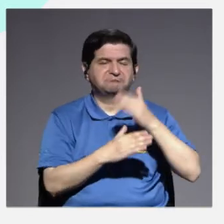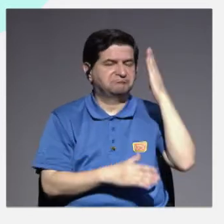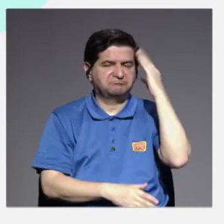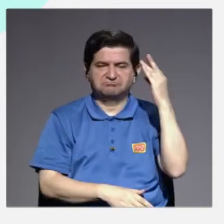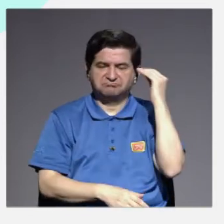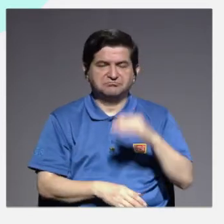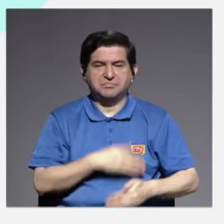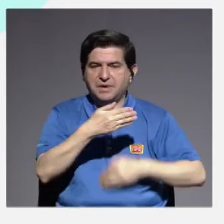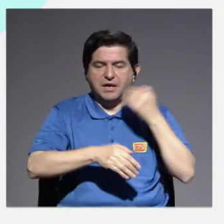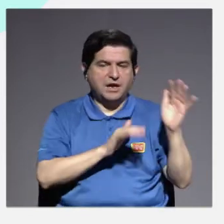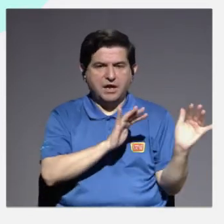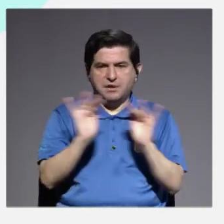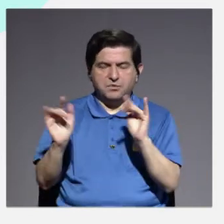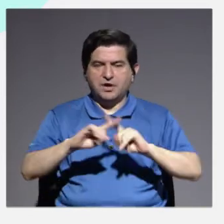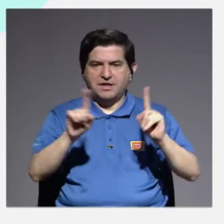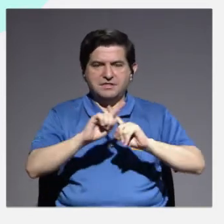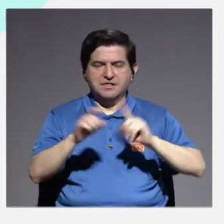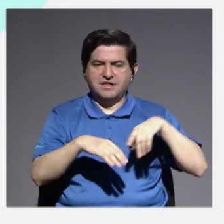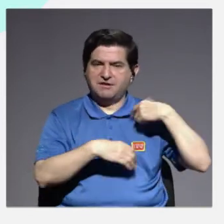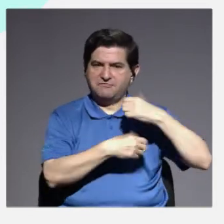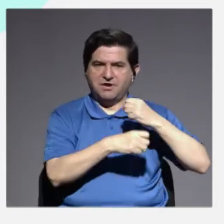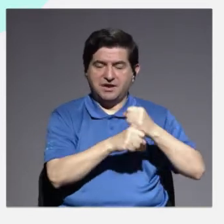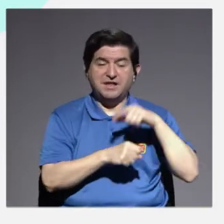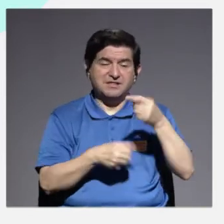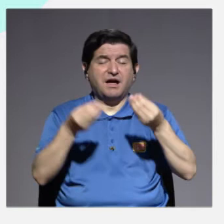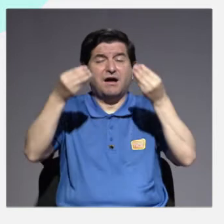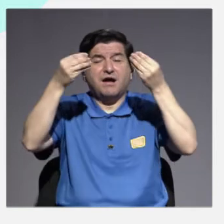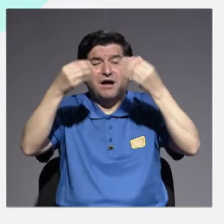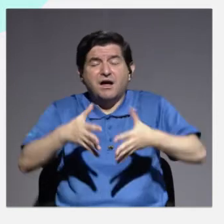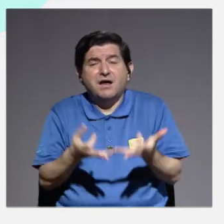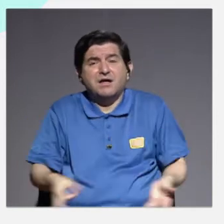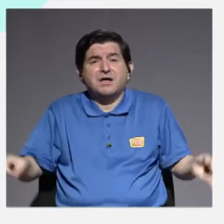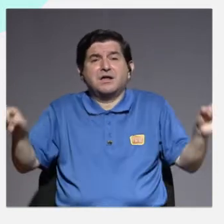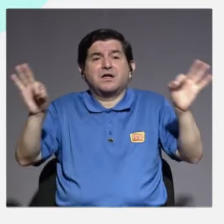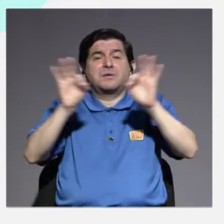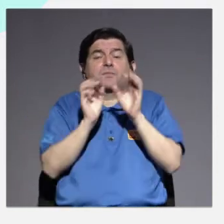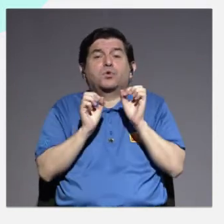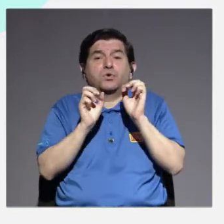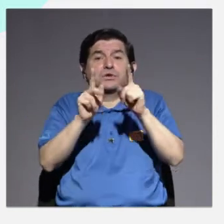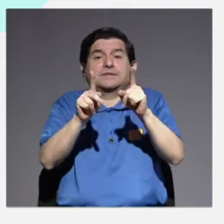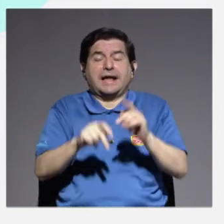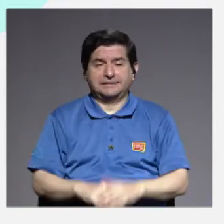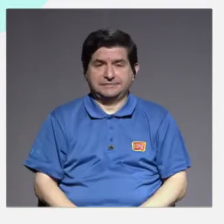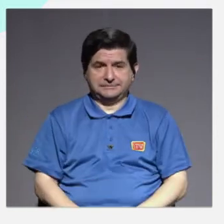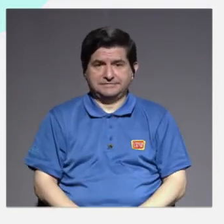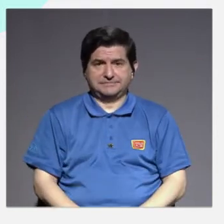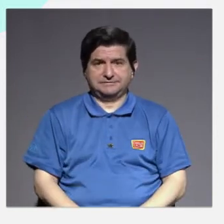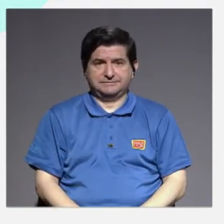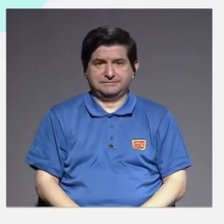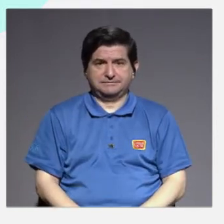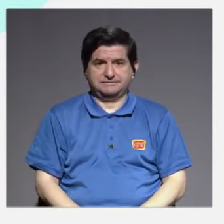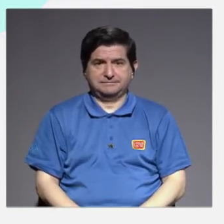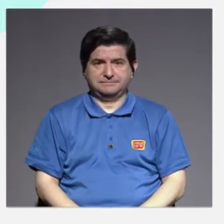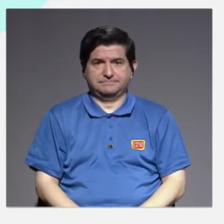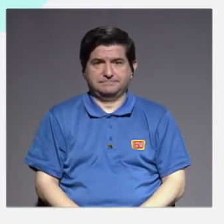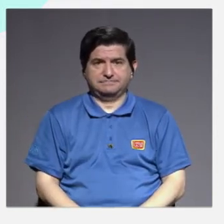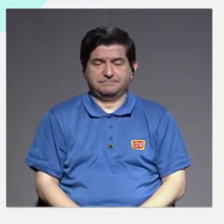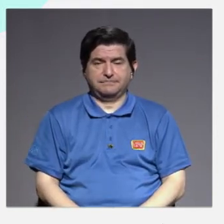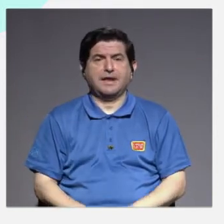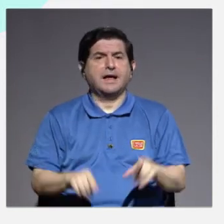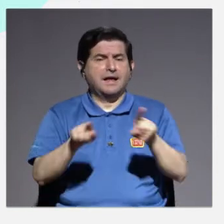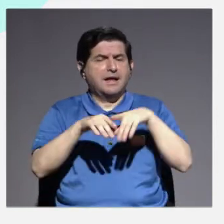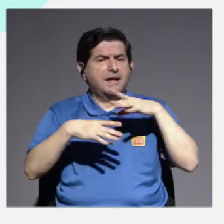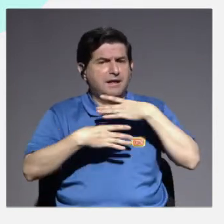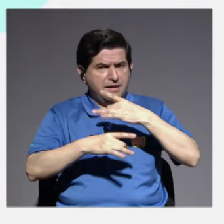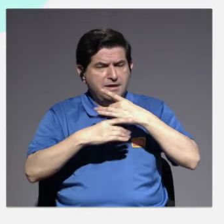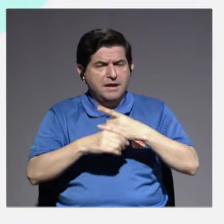en digitalización entre municipalidades, por lo cual ahí se pierde una importante oportunidad en estos términos. Luego, también llama la atención